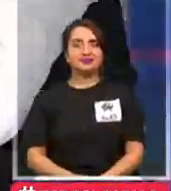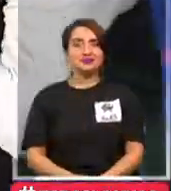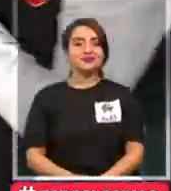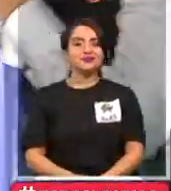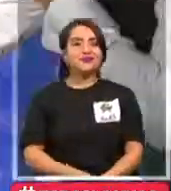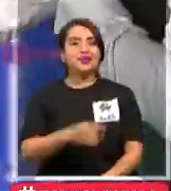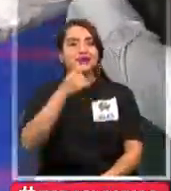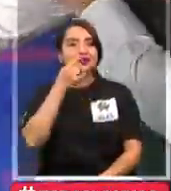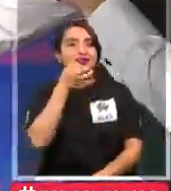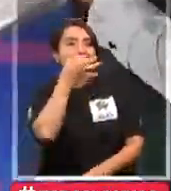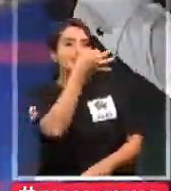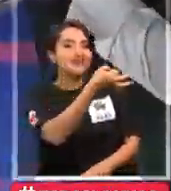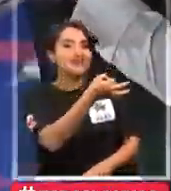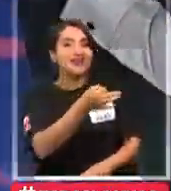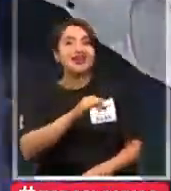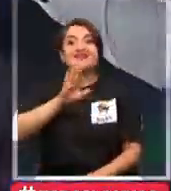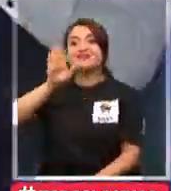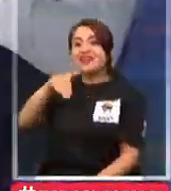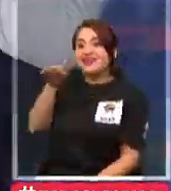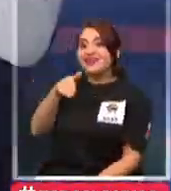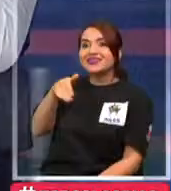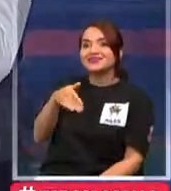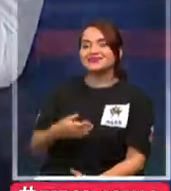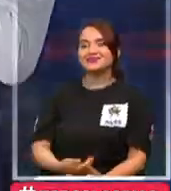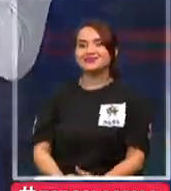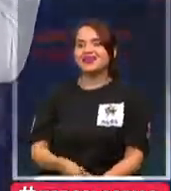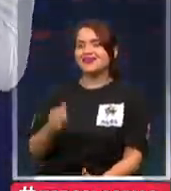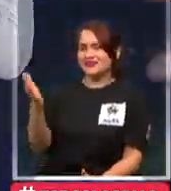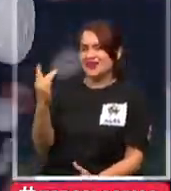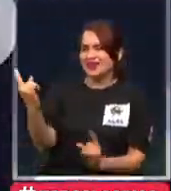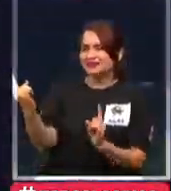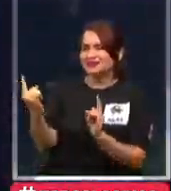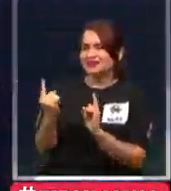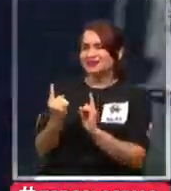tenemos. Ah, venga, venga, venga, venga. ¿Qué cosa? ¿Qué cosa? ¿Ven? Para acá.